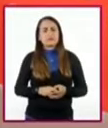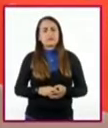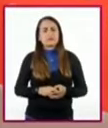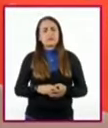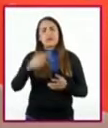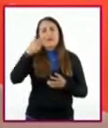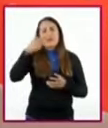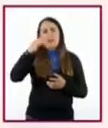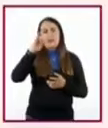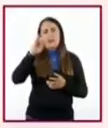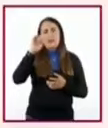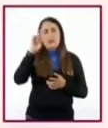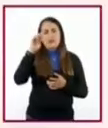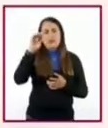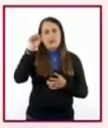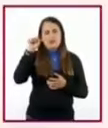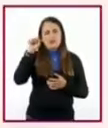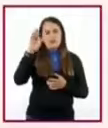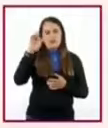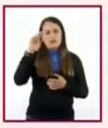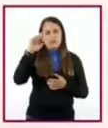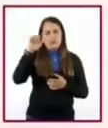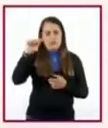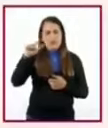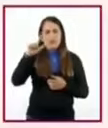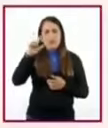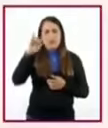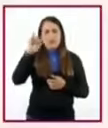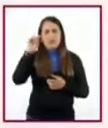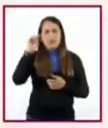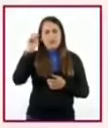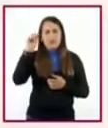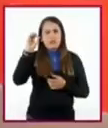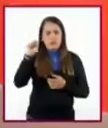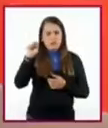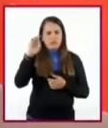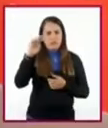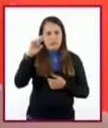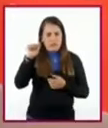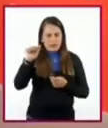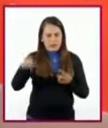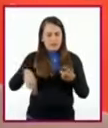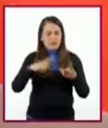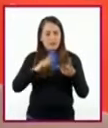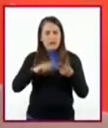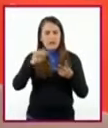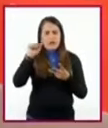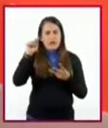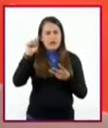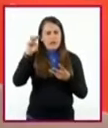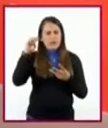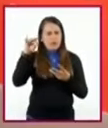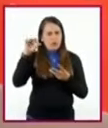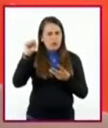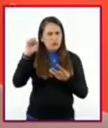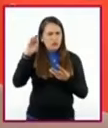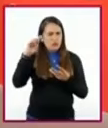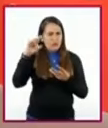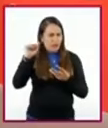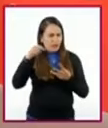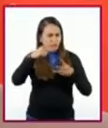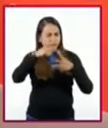hidrósfera, litósfera y atmósfera. Pero, ¿qué falta para